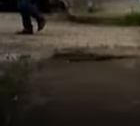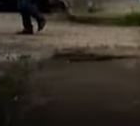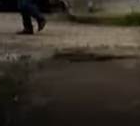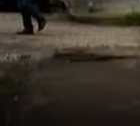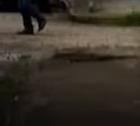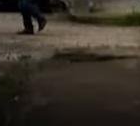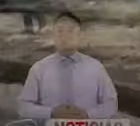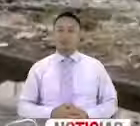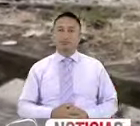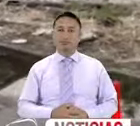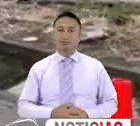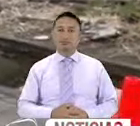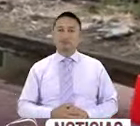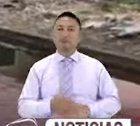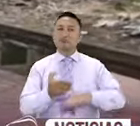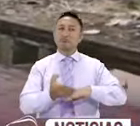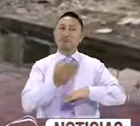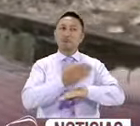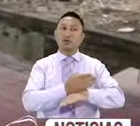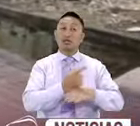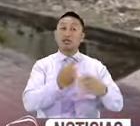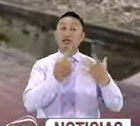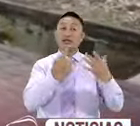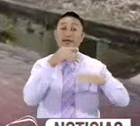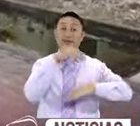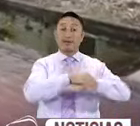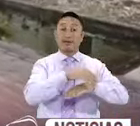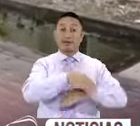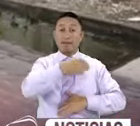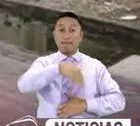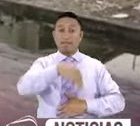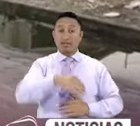Era poco antes de las 6 de la tarde de este miércoles